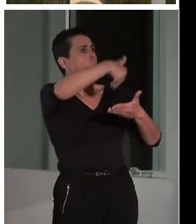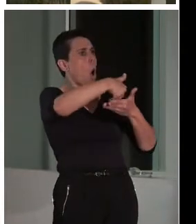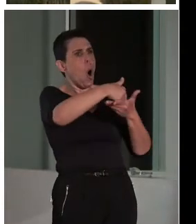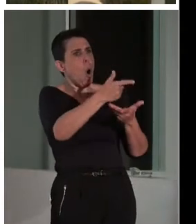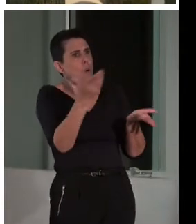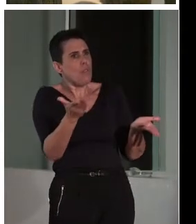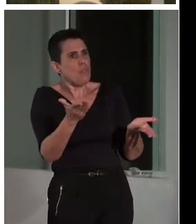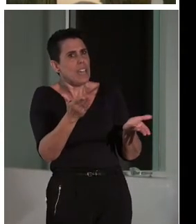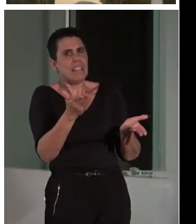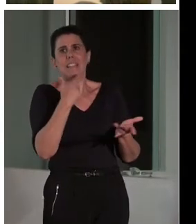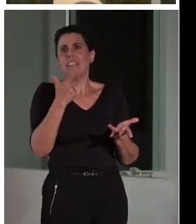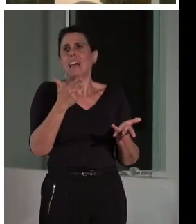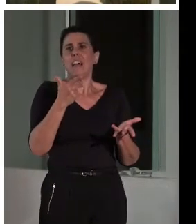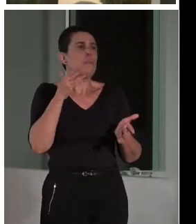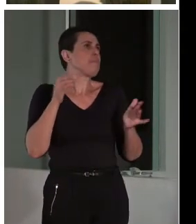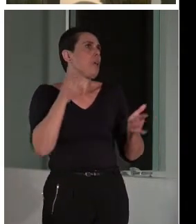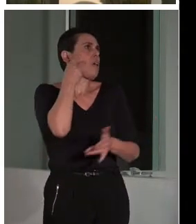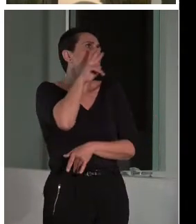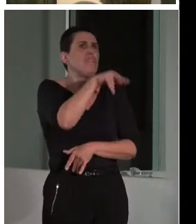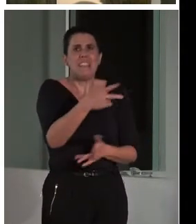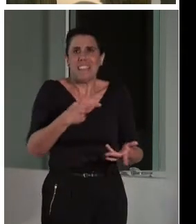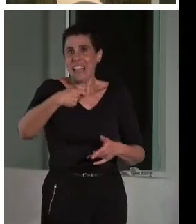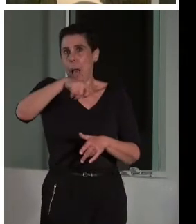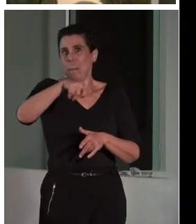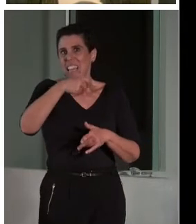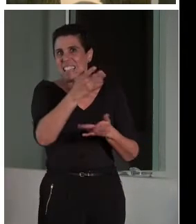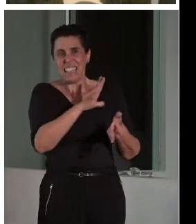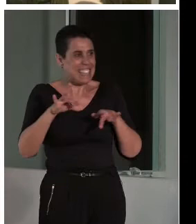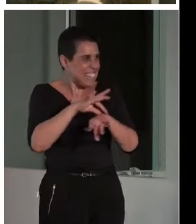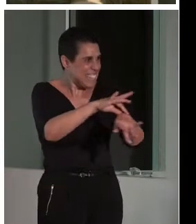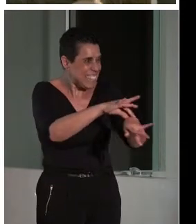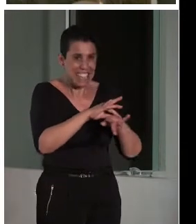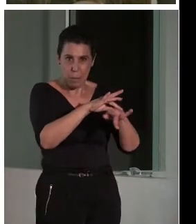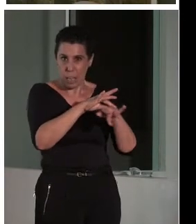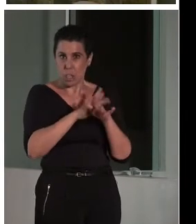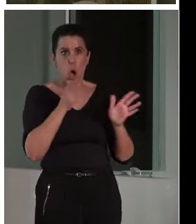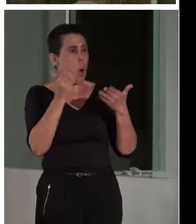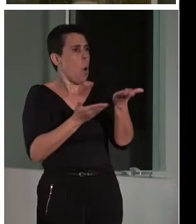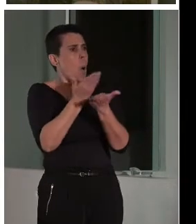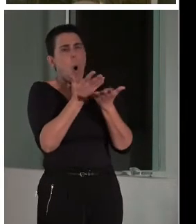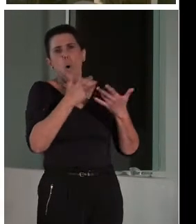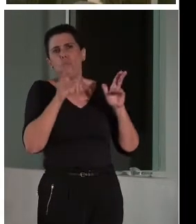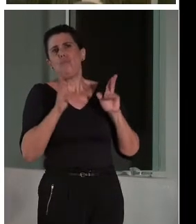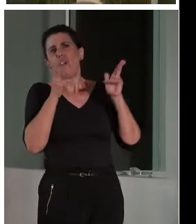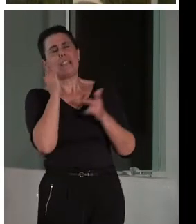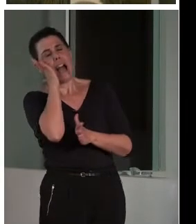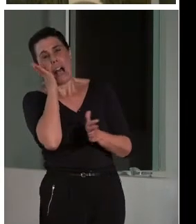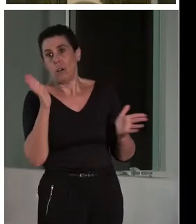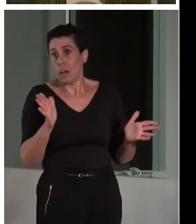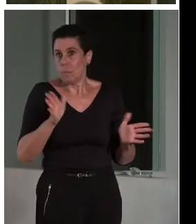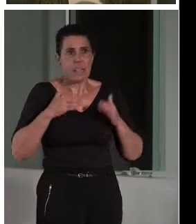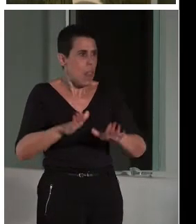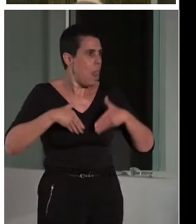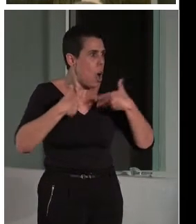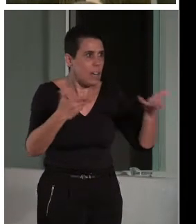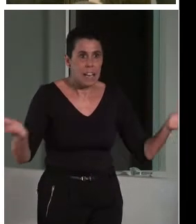especiales para los presidentes pues bien porque sea técnicamente guiada por poder hacer una oferta algún tipo de alojamiento lo que queráis esto es un poco libre